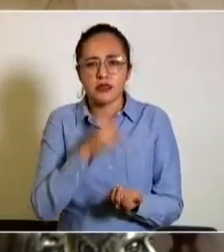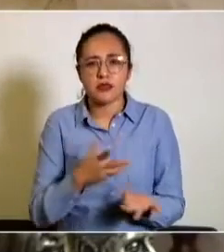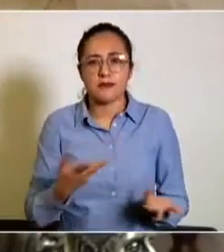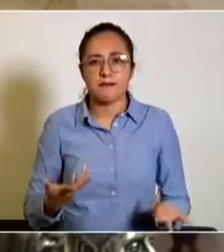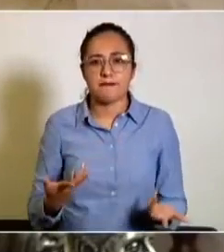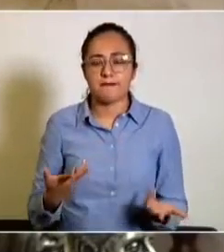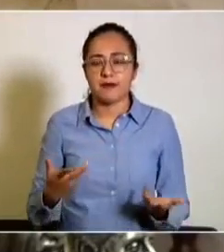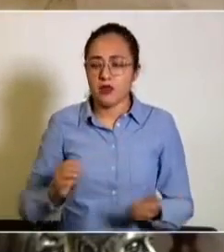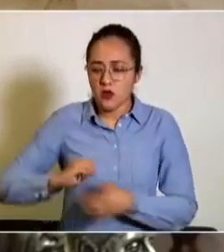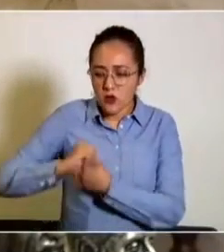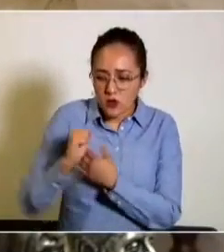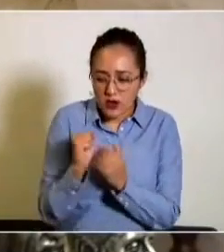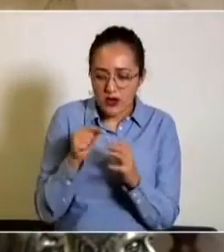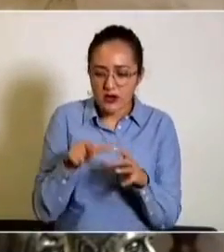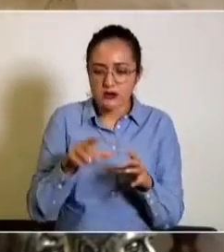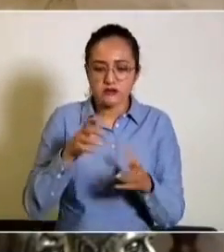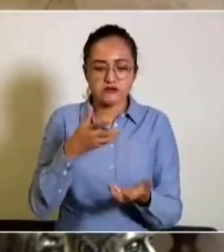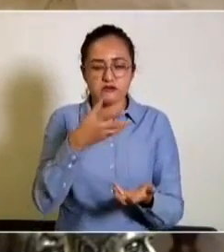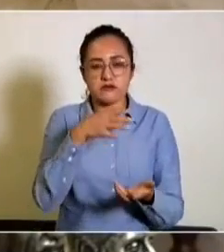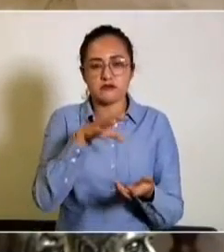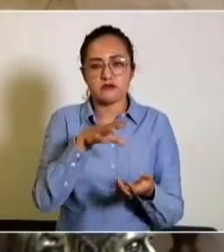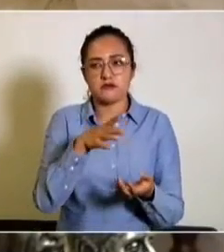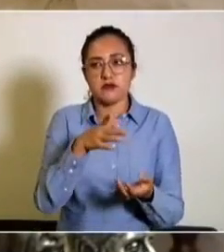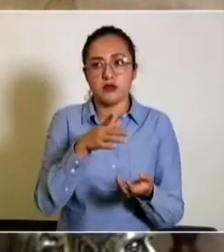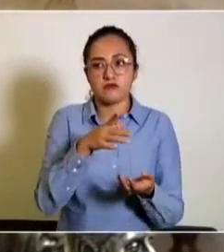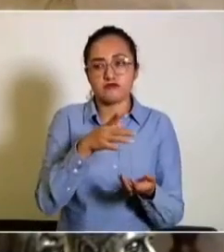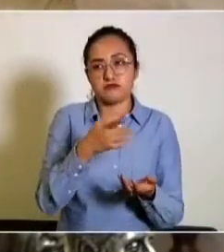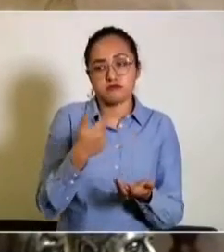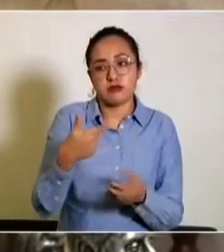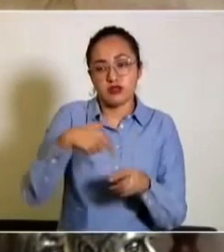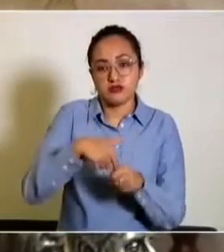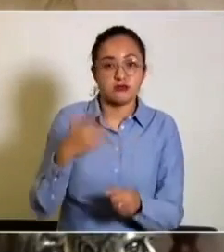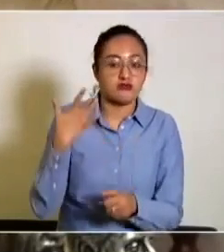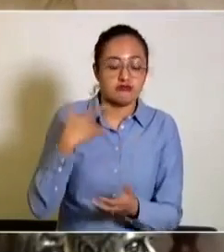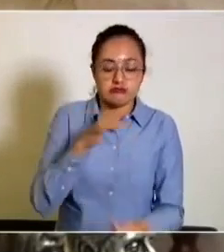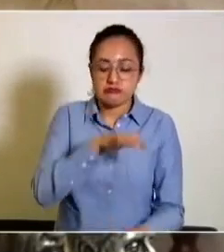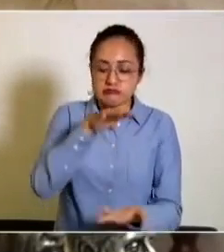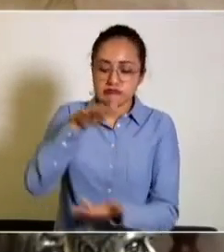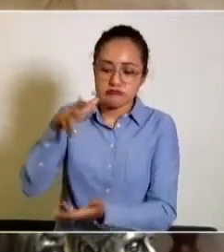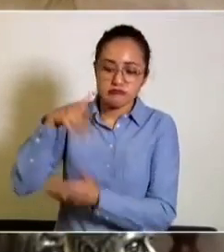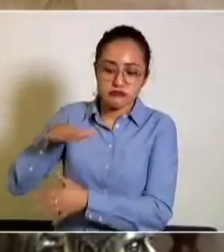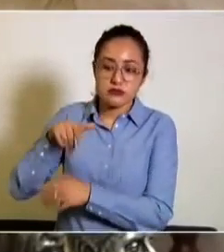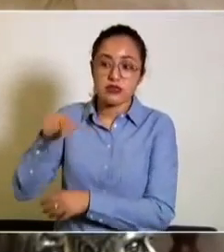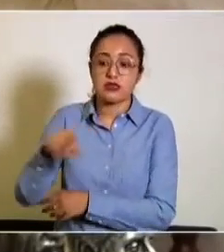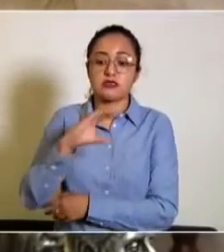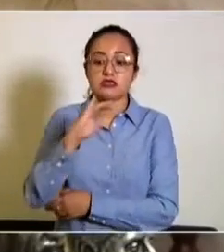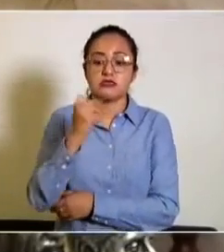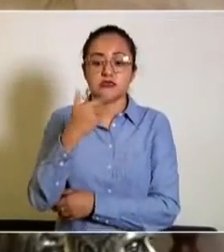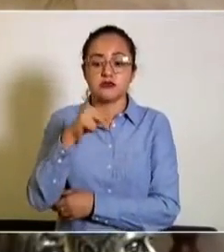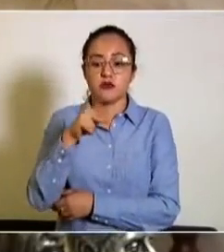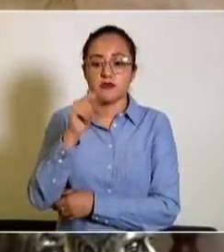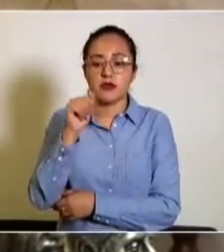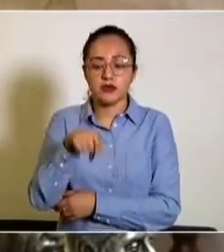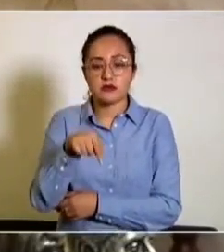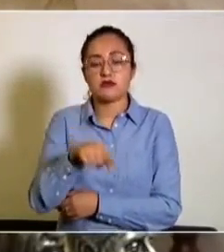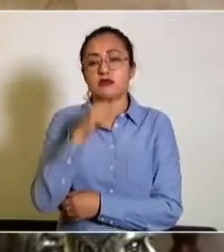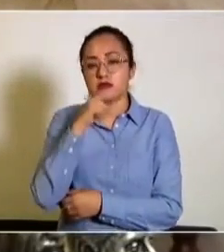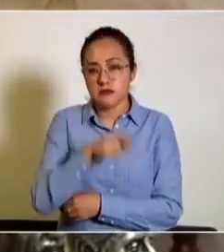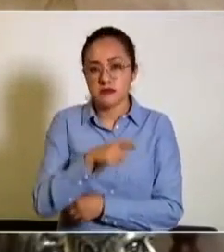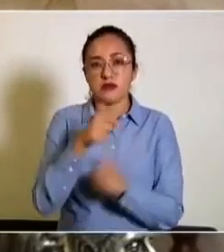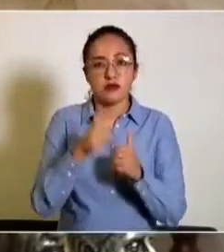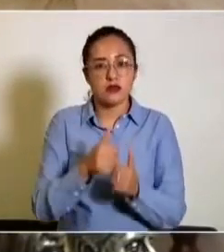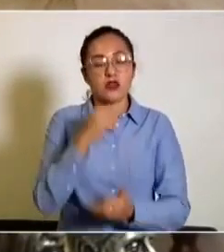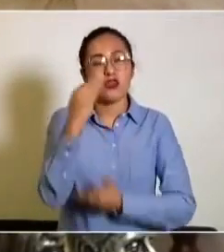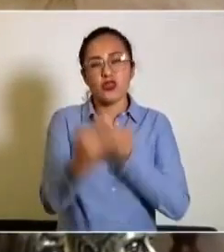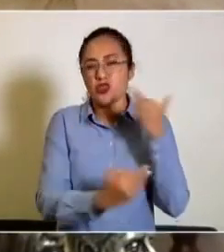almacenaje del del combustible en la zona de chihuahua para la isla y